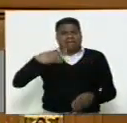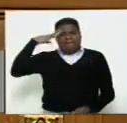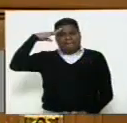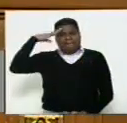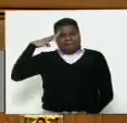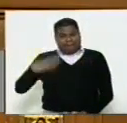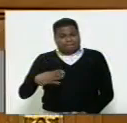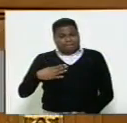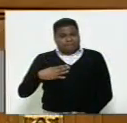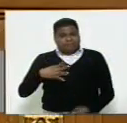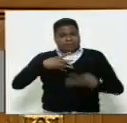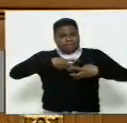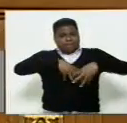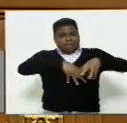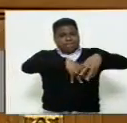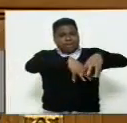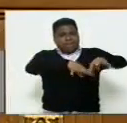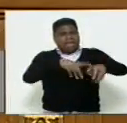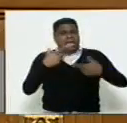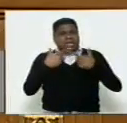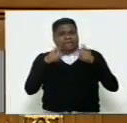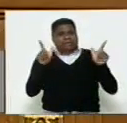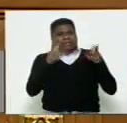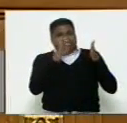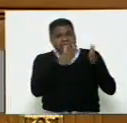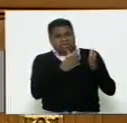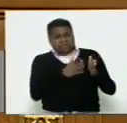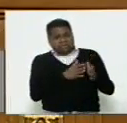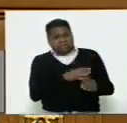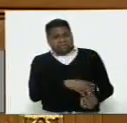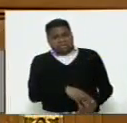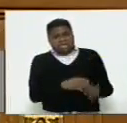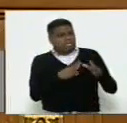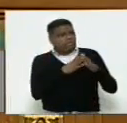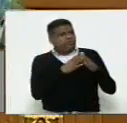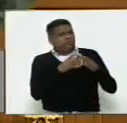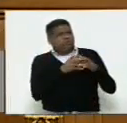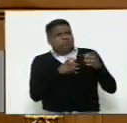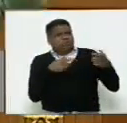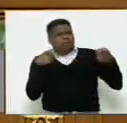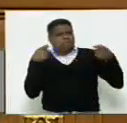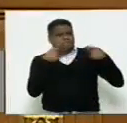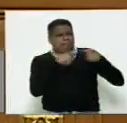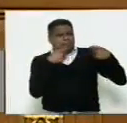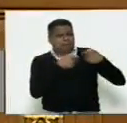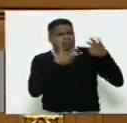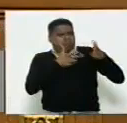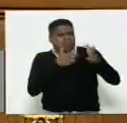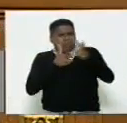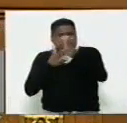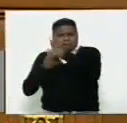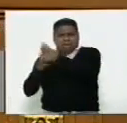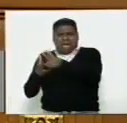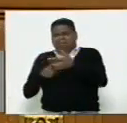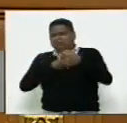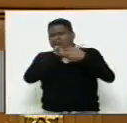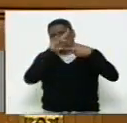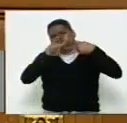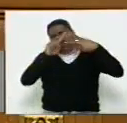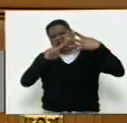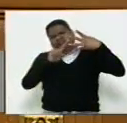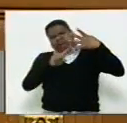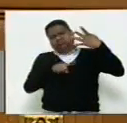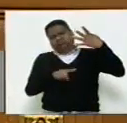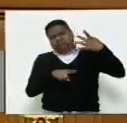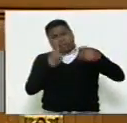ejército libertador en todas esas batallas de Boyacá, de Ayacucho,